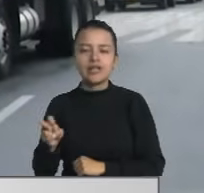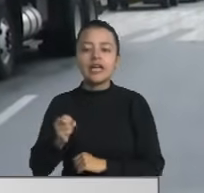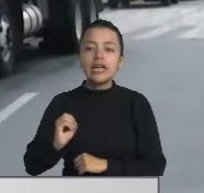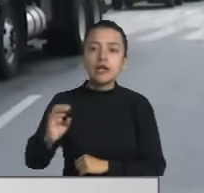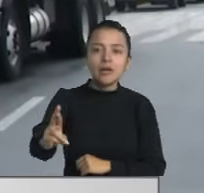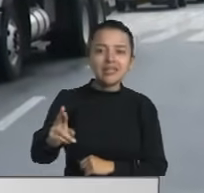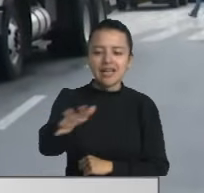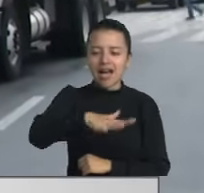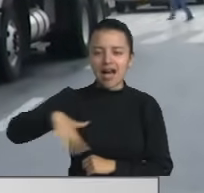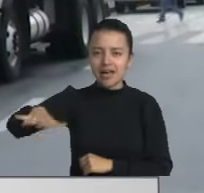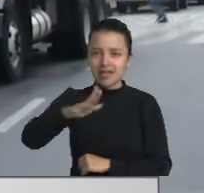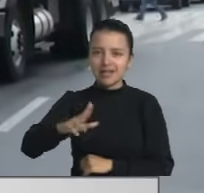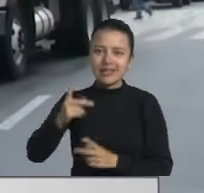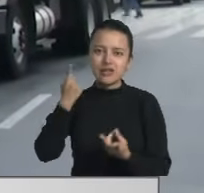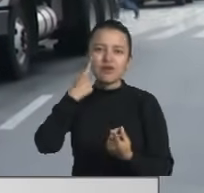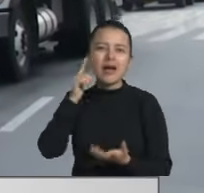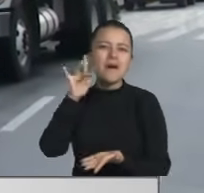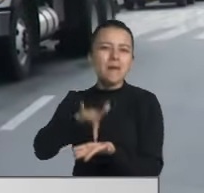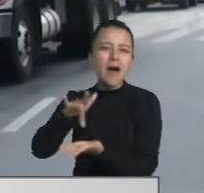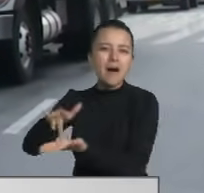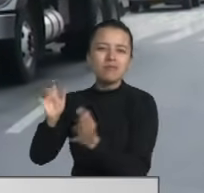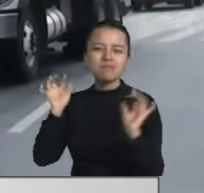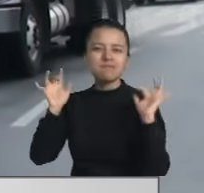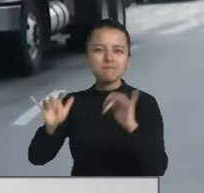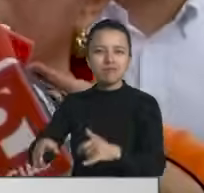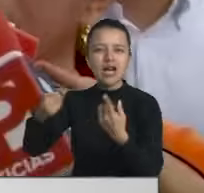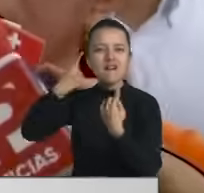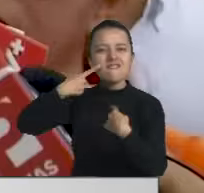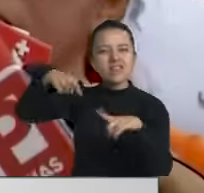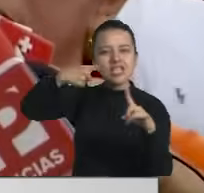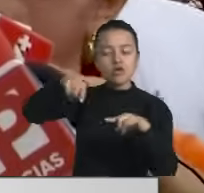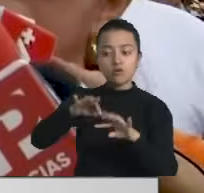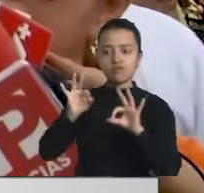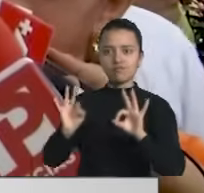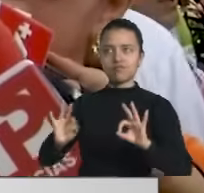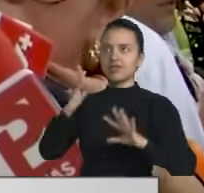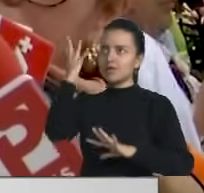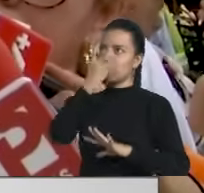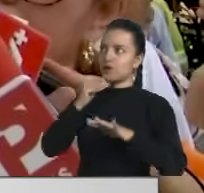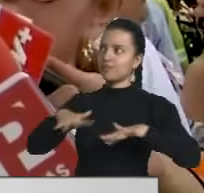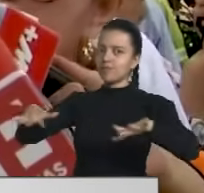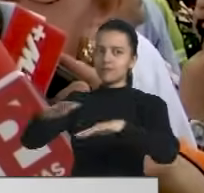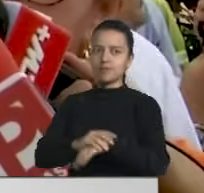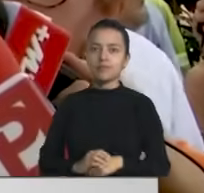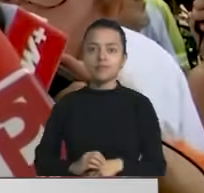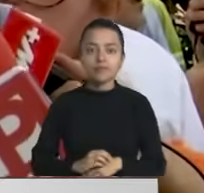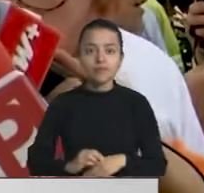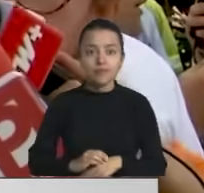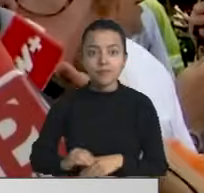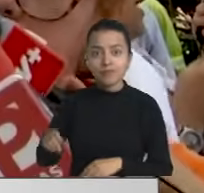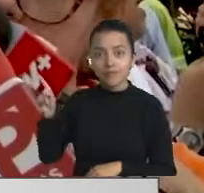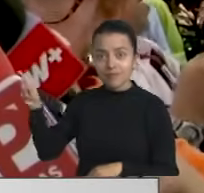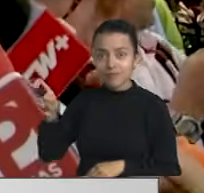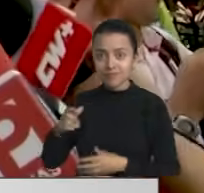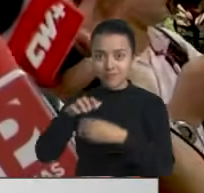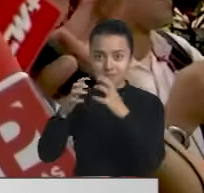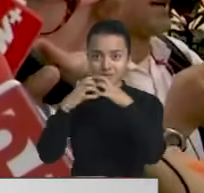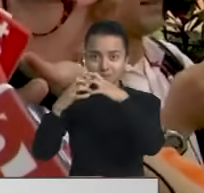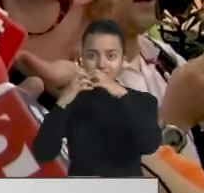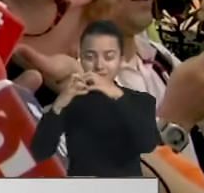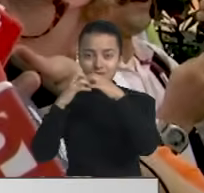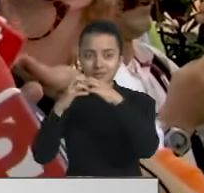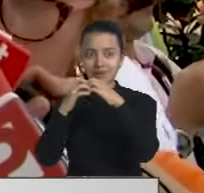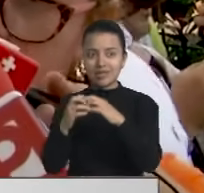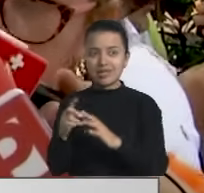la capital vallecaucana. Estos vehículos son Euro 6, es decir, reducen las emisiones de gases en la ciudad de Santiago de Cali.